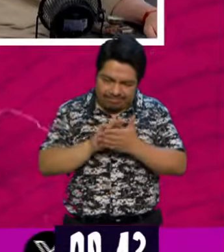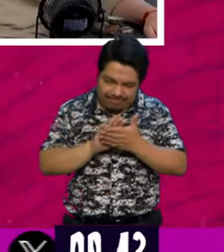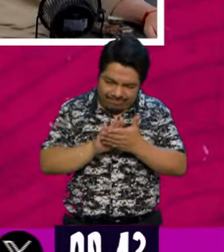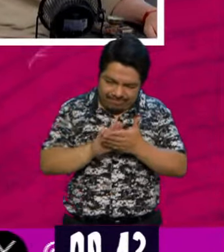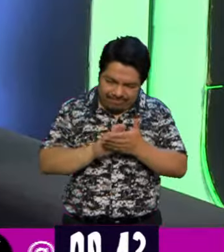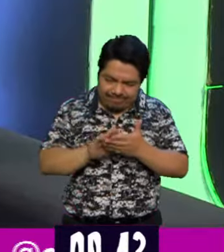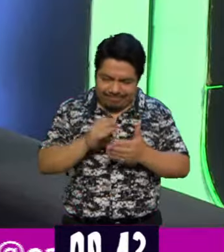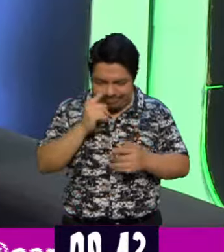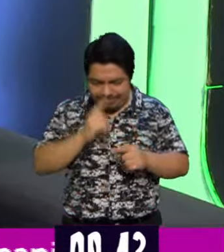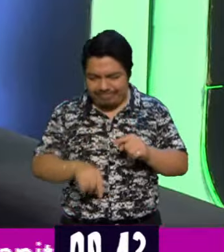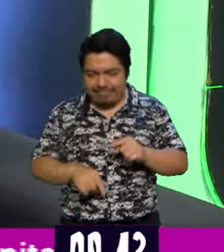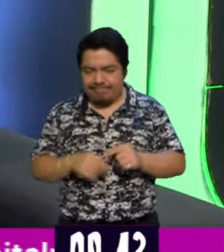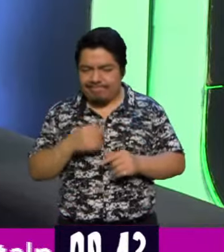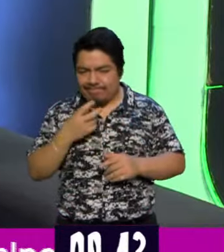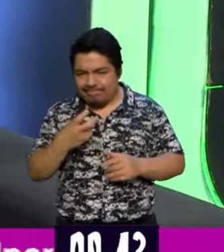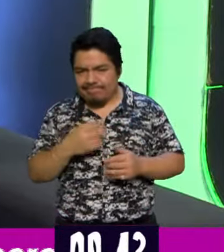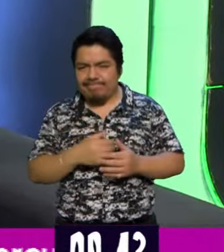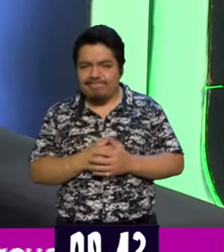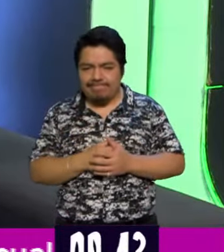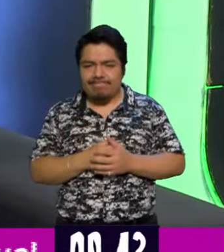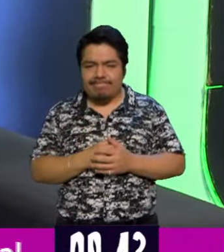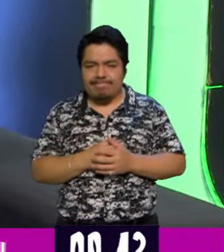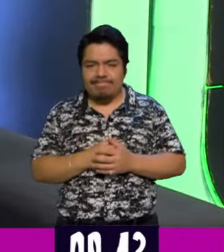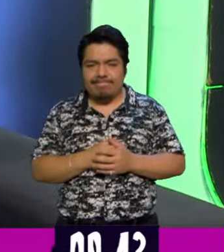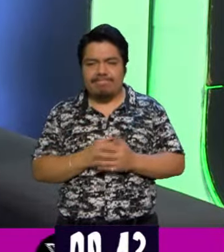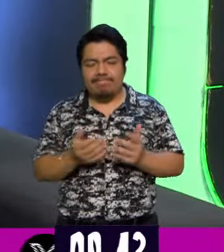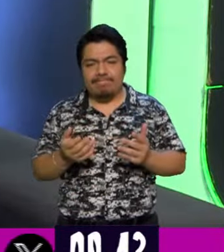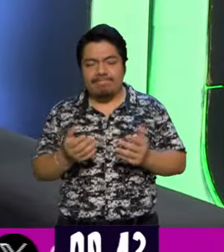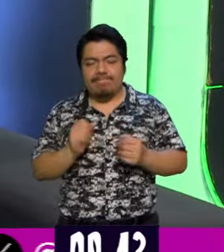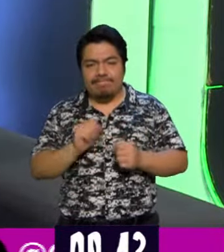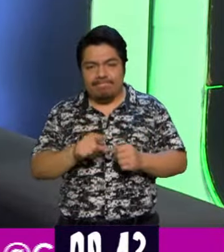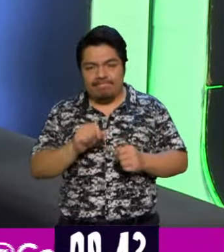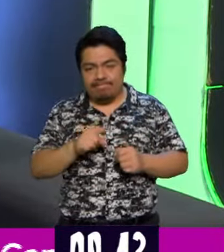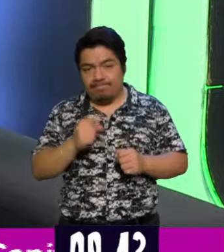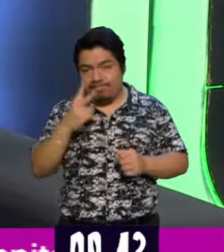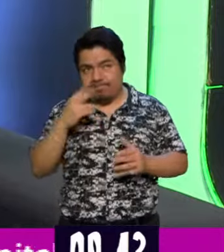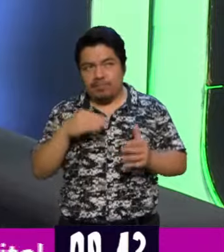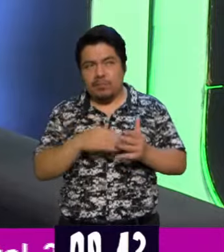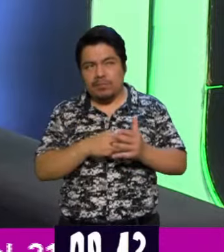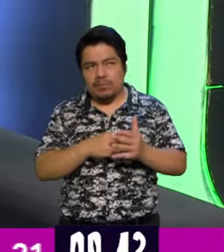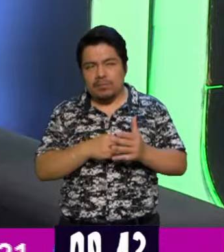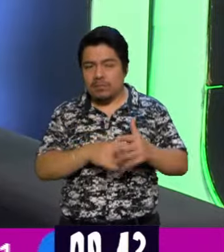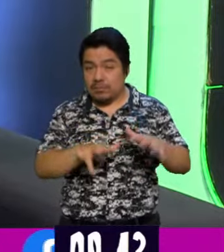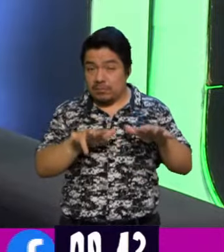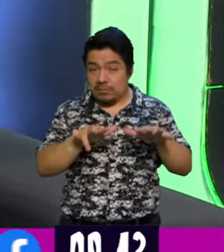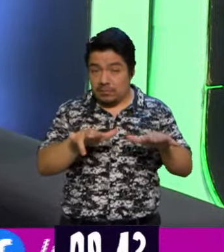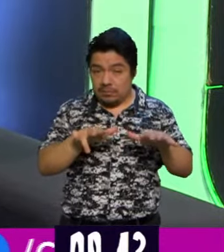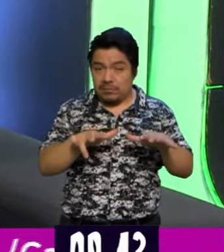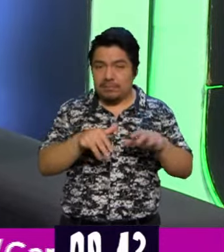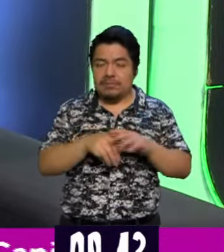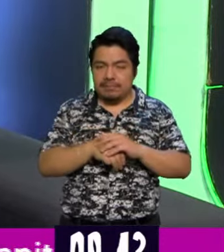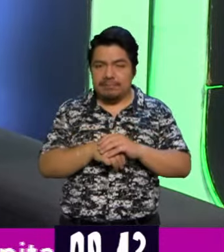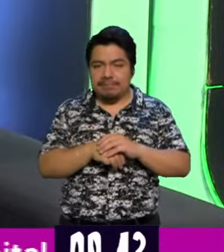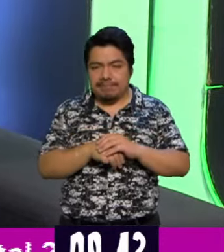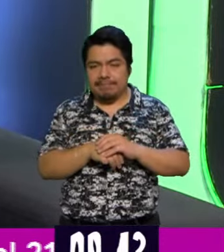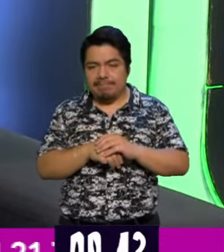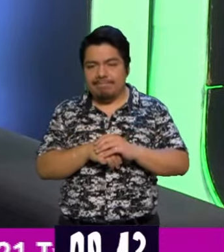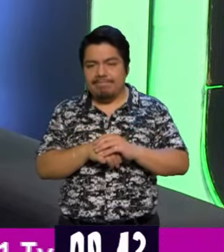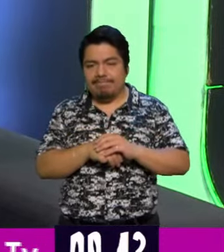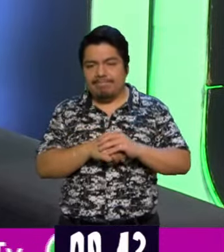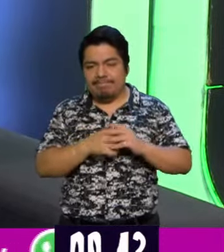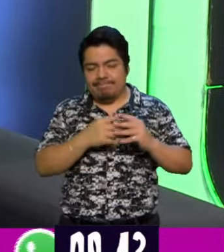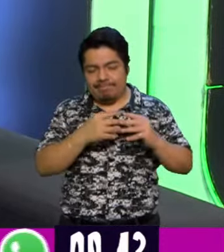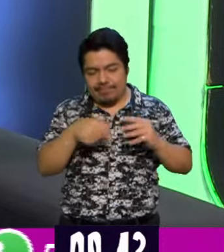señalar, y esa es la realidad. Como ocurrió en el 2018, el